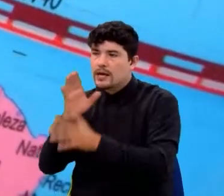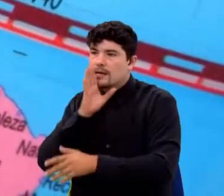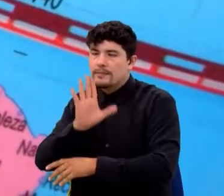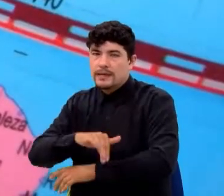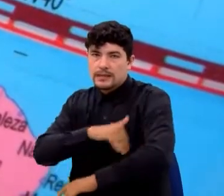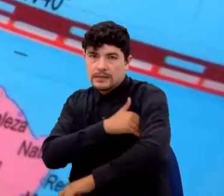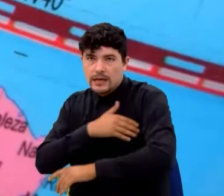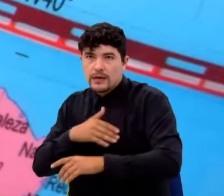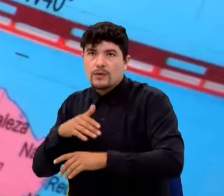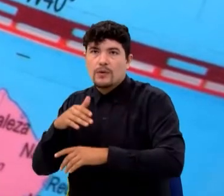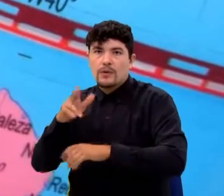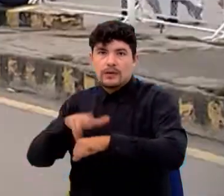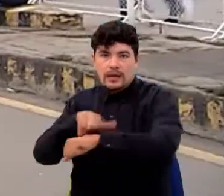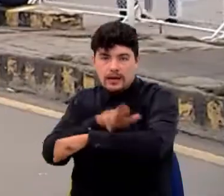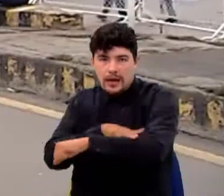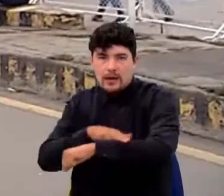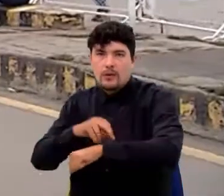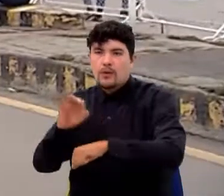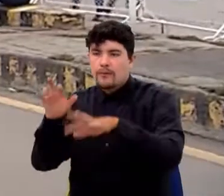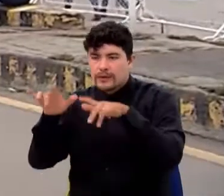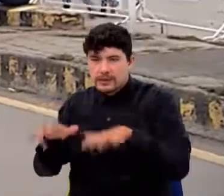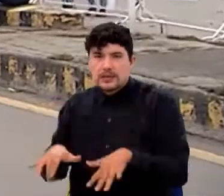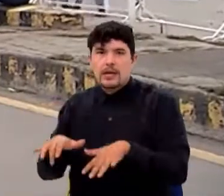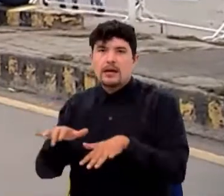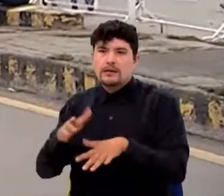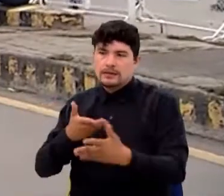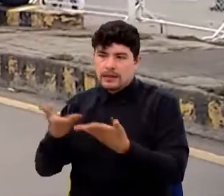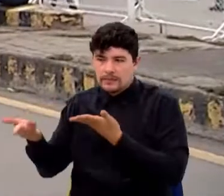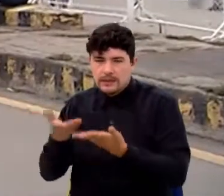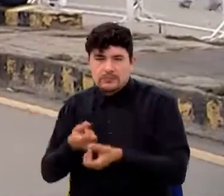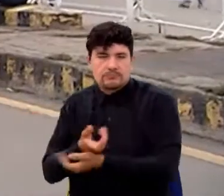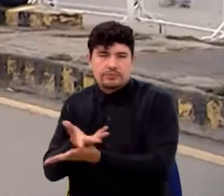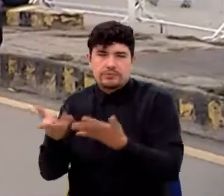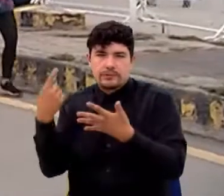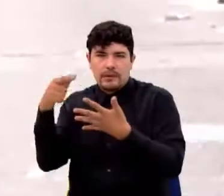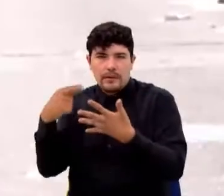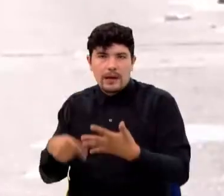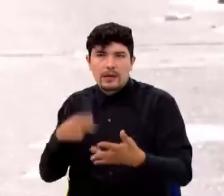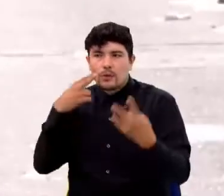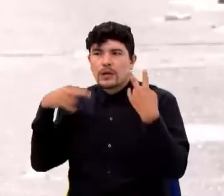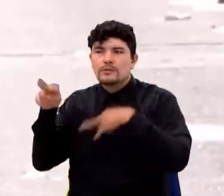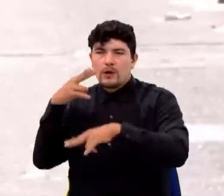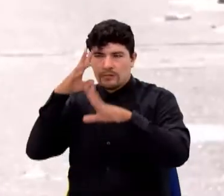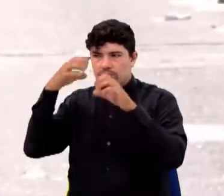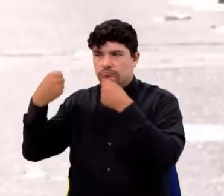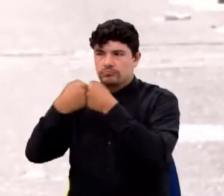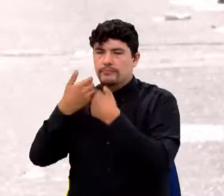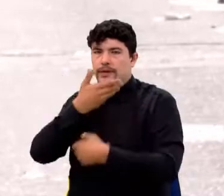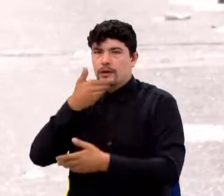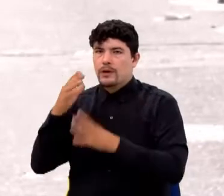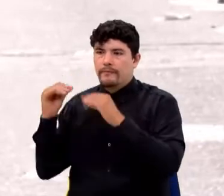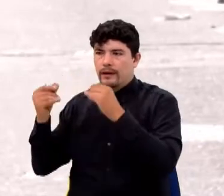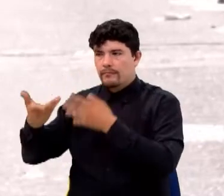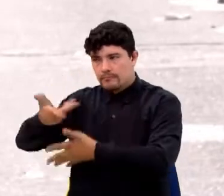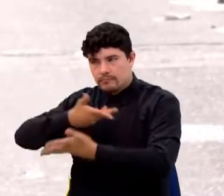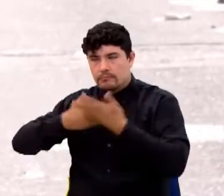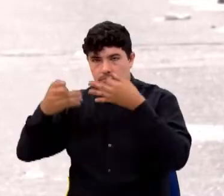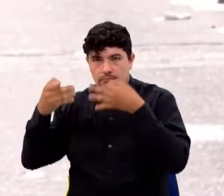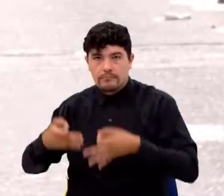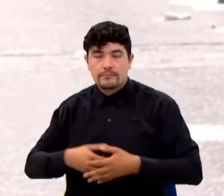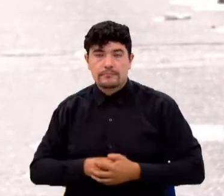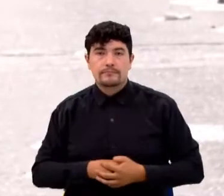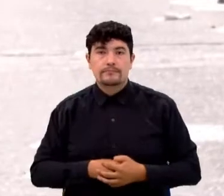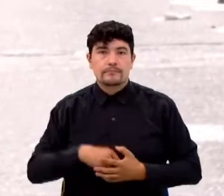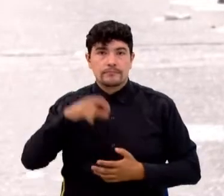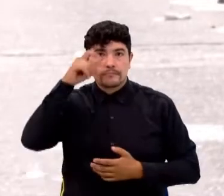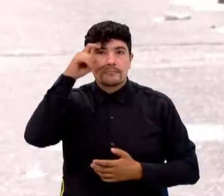ministerios, las embajadas, los consulados y los prestadores de servicios turísticos. Y es que desde que se conoció que Gustavo